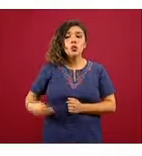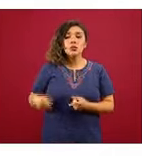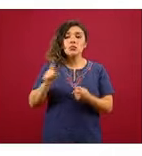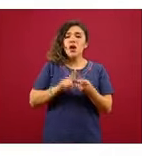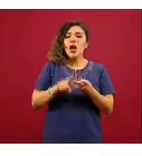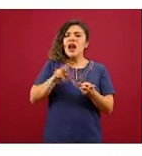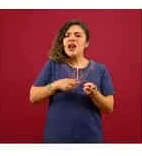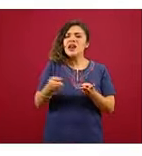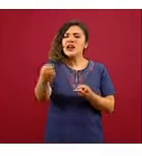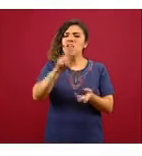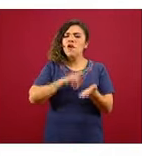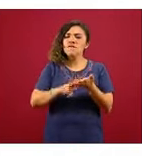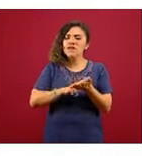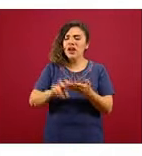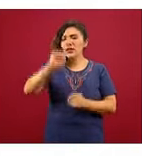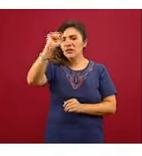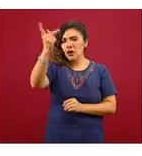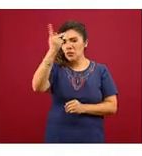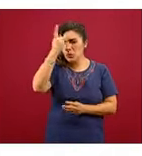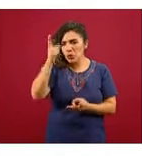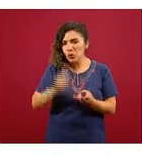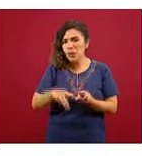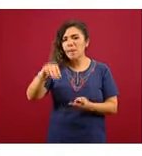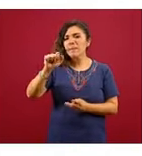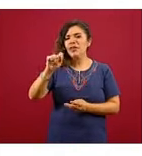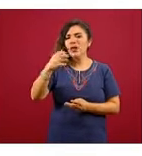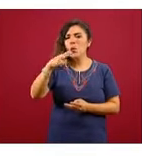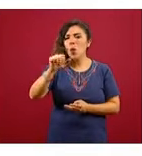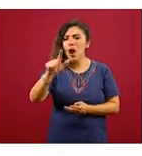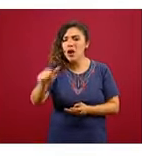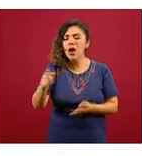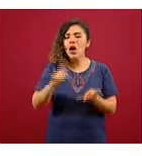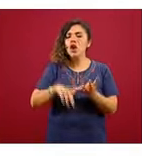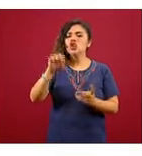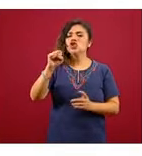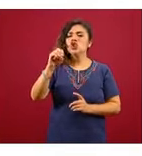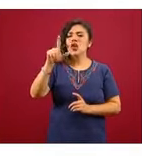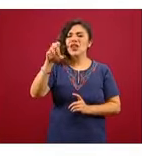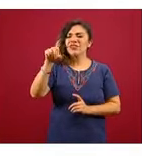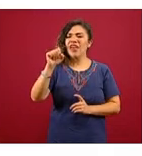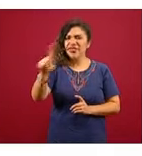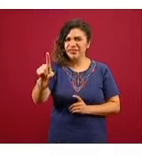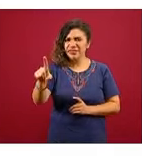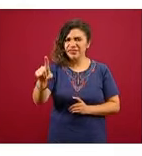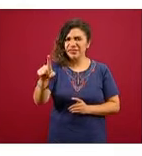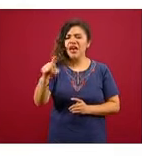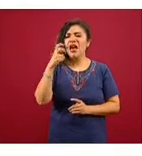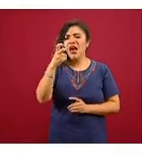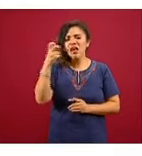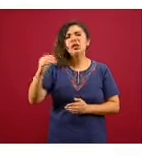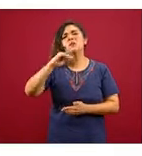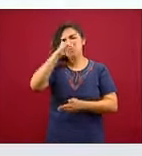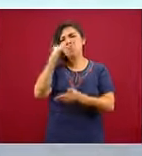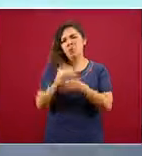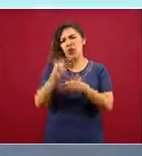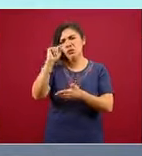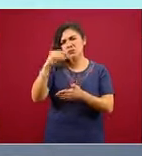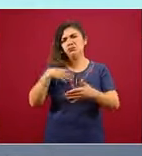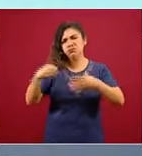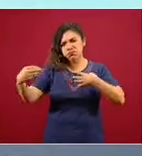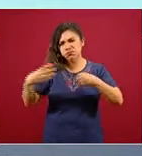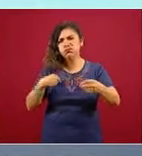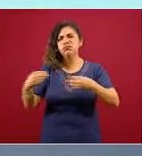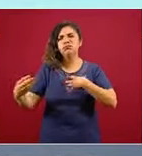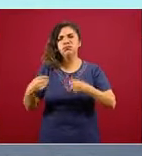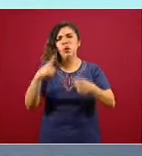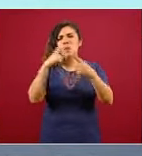Río Verde, San Luis Potosí mismo, Matehuala y Soledad de Graciano Sánchez, con una menor intensidad, menor tasa